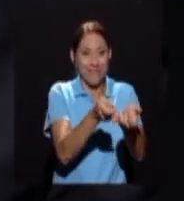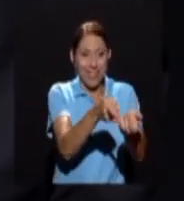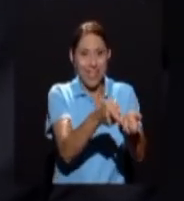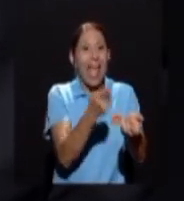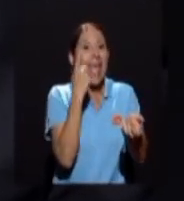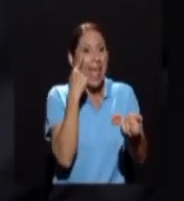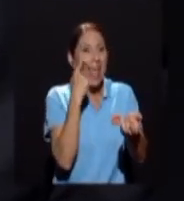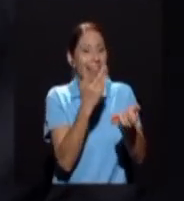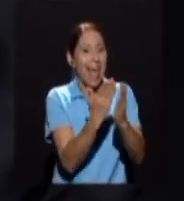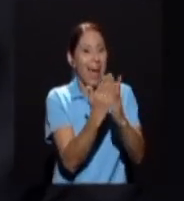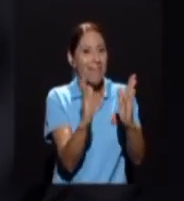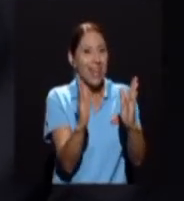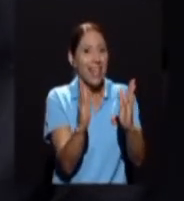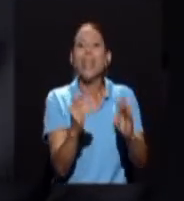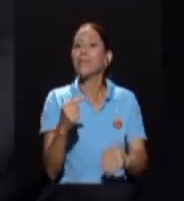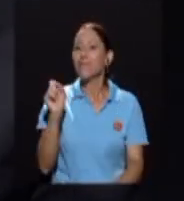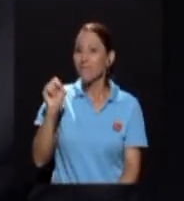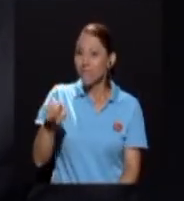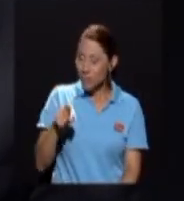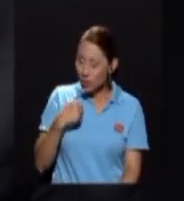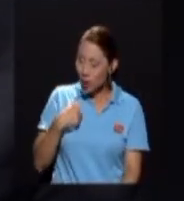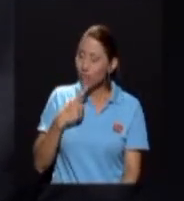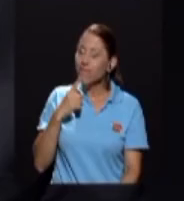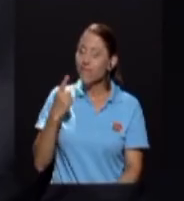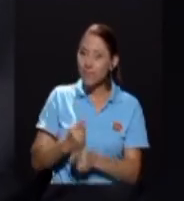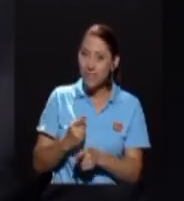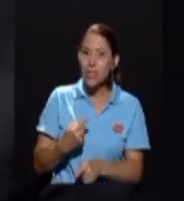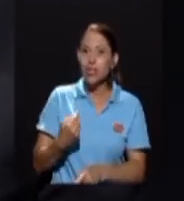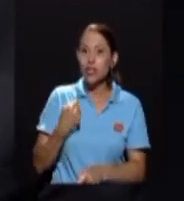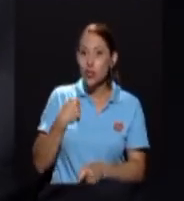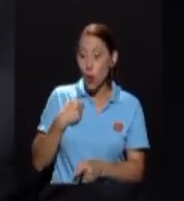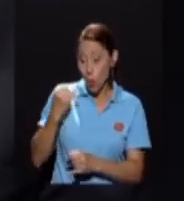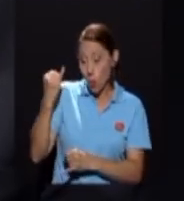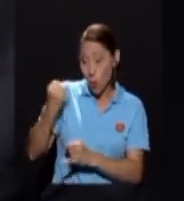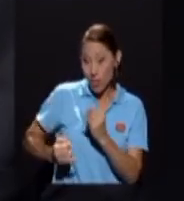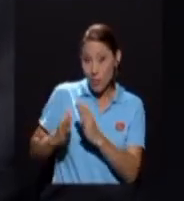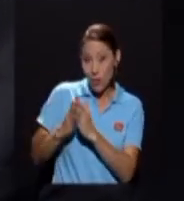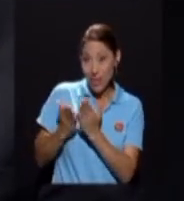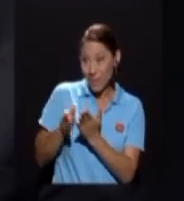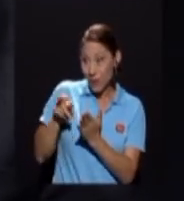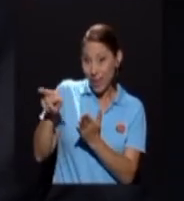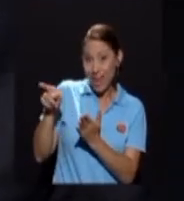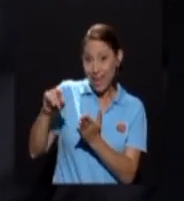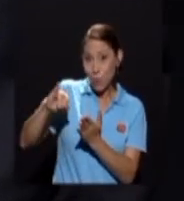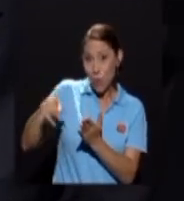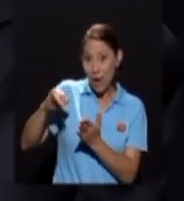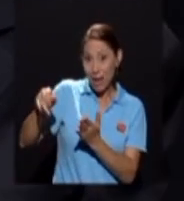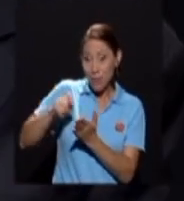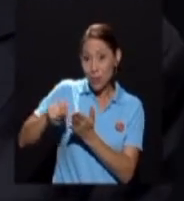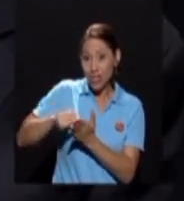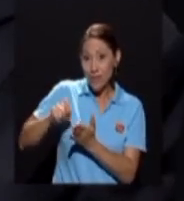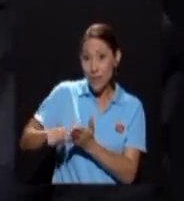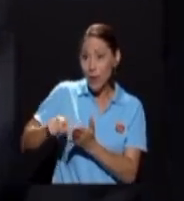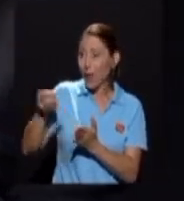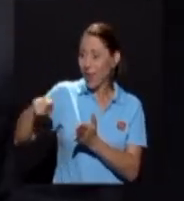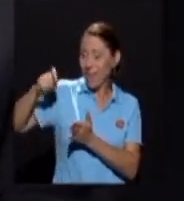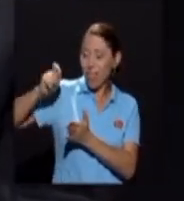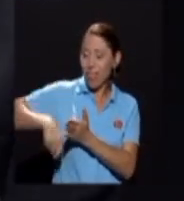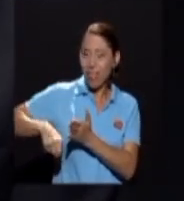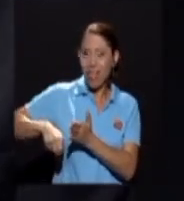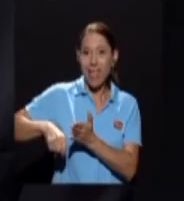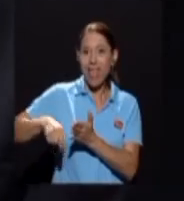con el último libro dedicado a Daniel Oduber. Entonces me recibió con todo el cariño. Ay, Juancito, como